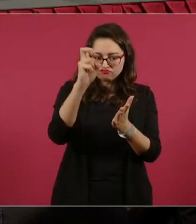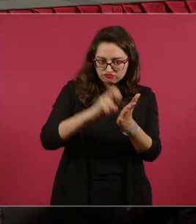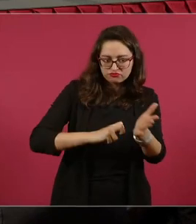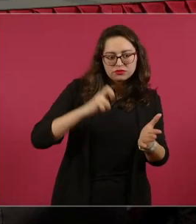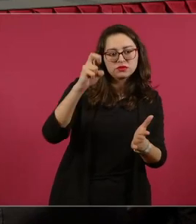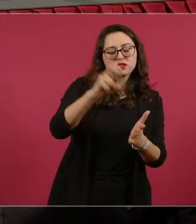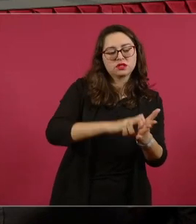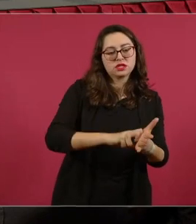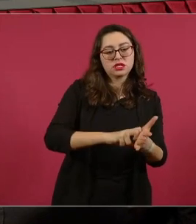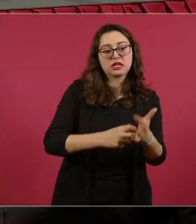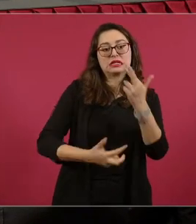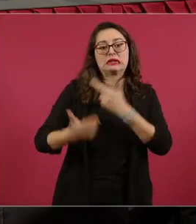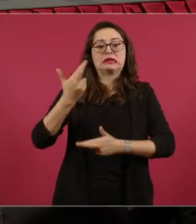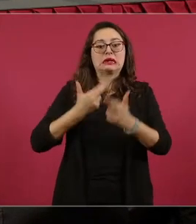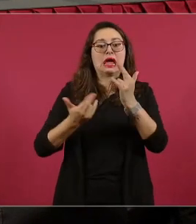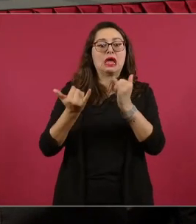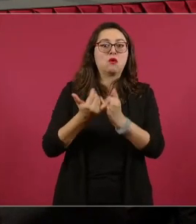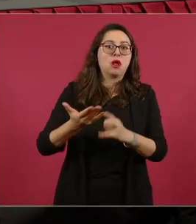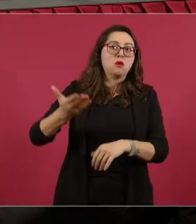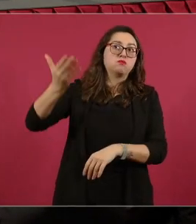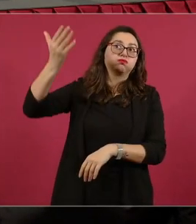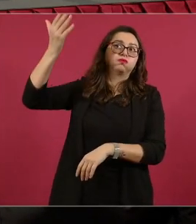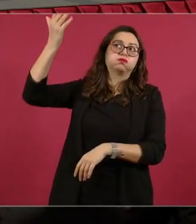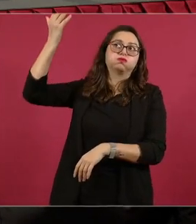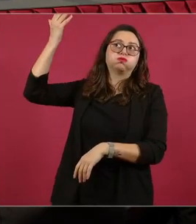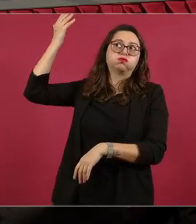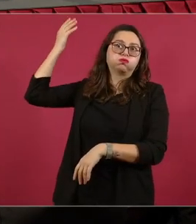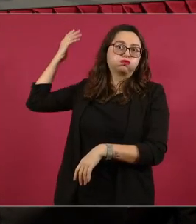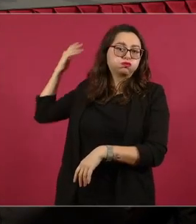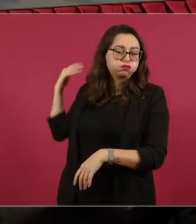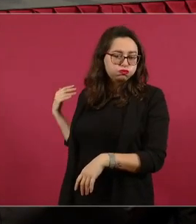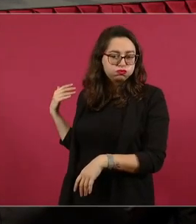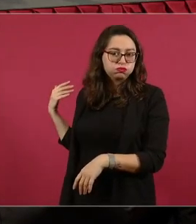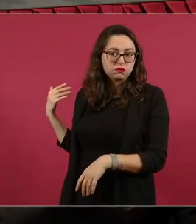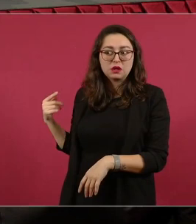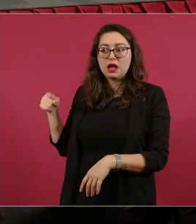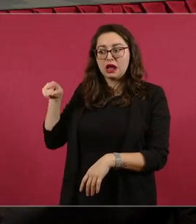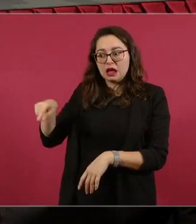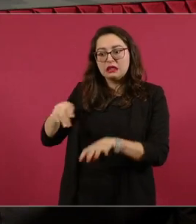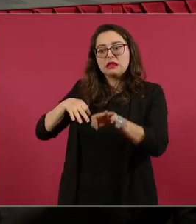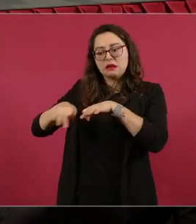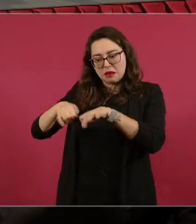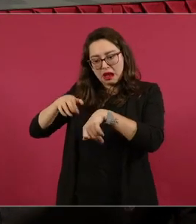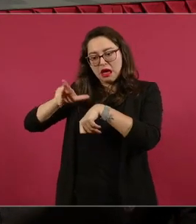concluir su tiempo